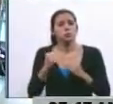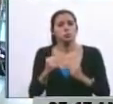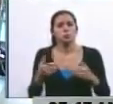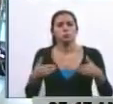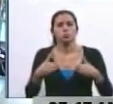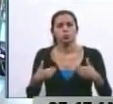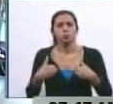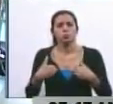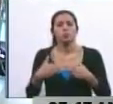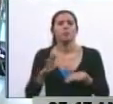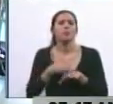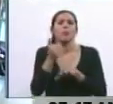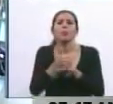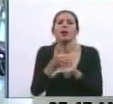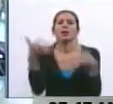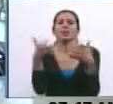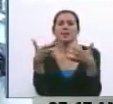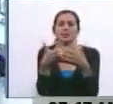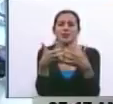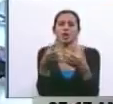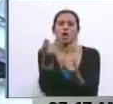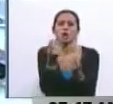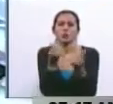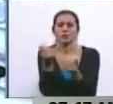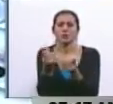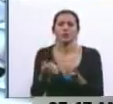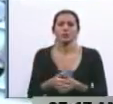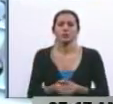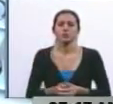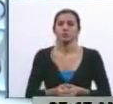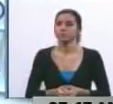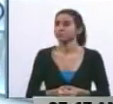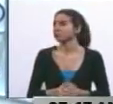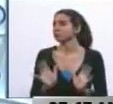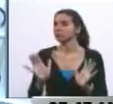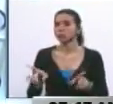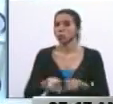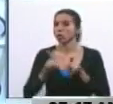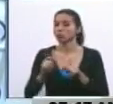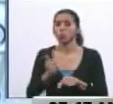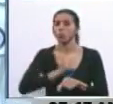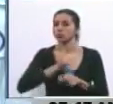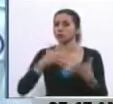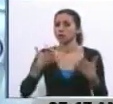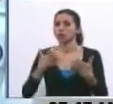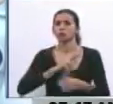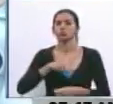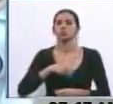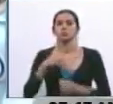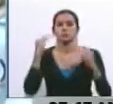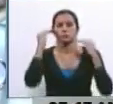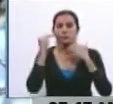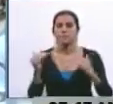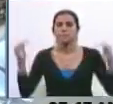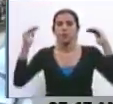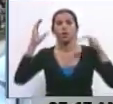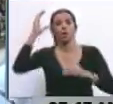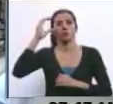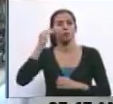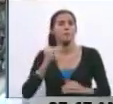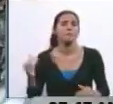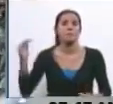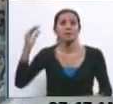por esta guerra no convencional. Y como toda guerra, nos ha hecho elevar nuestro nivel de conciencia como